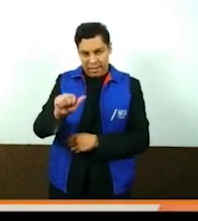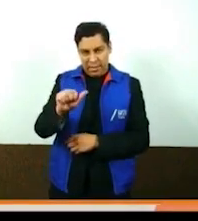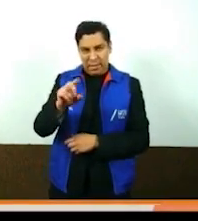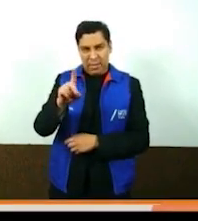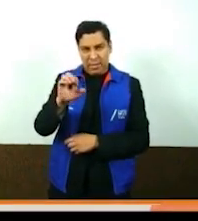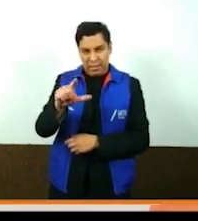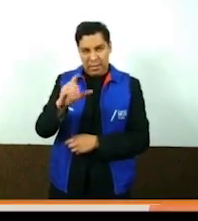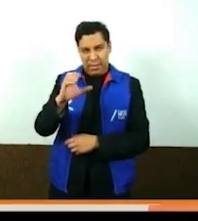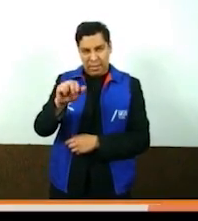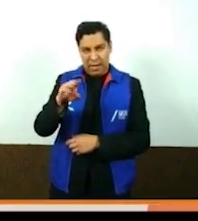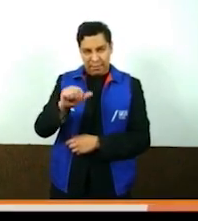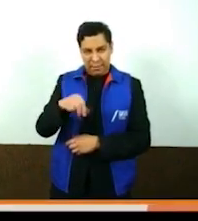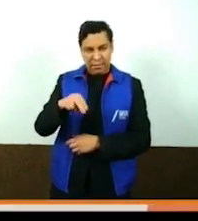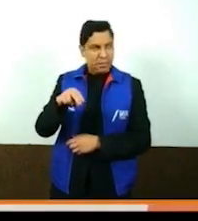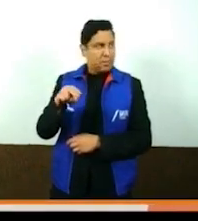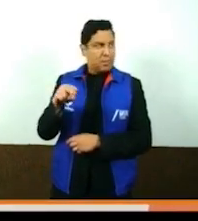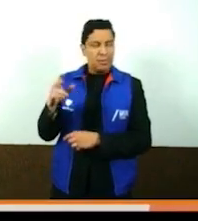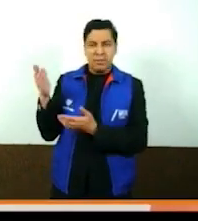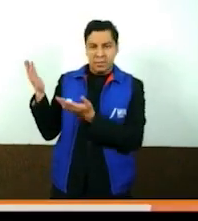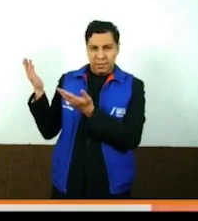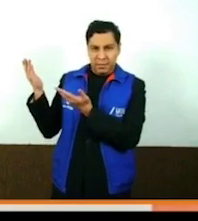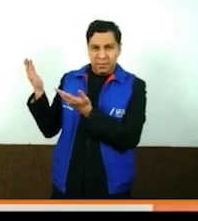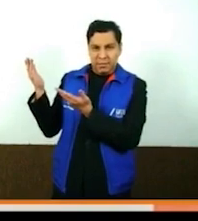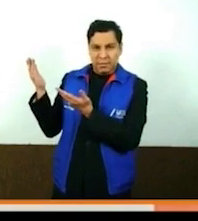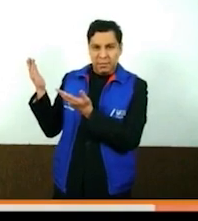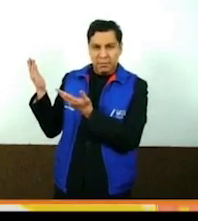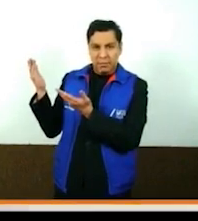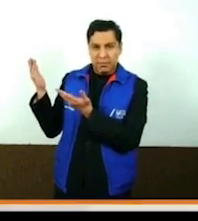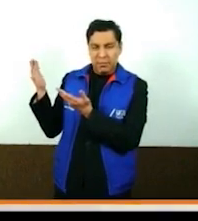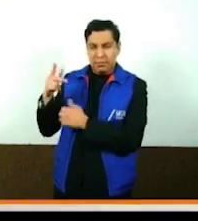María del Carmen Gaitán Ramírez.